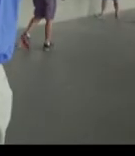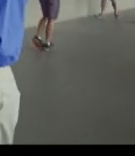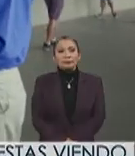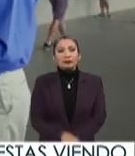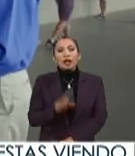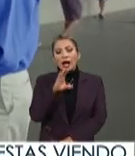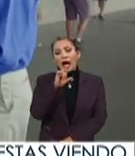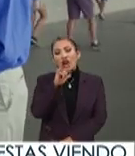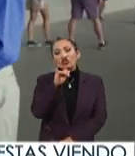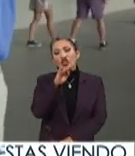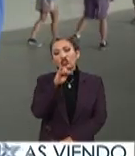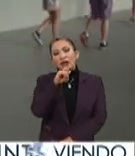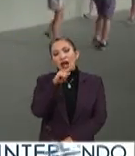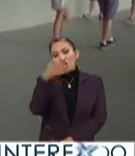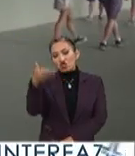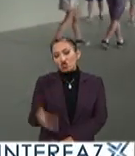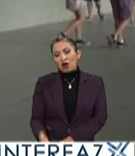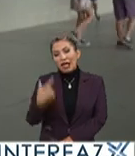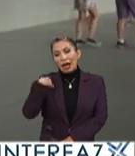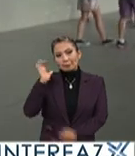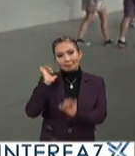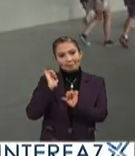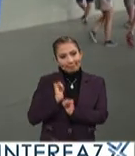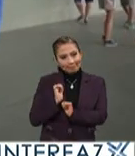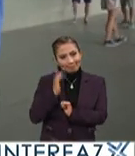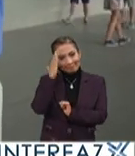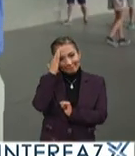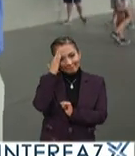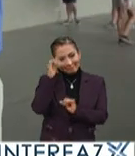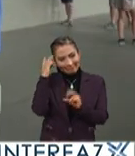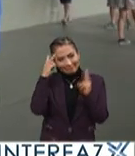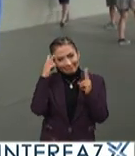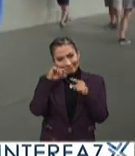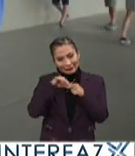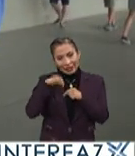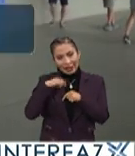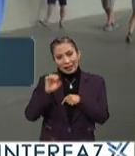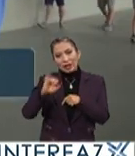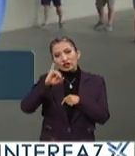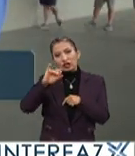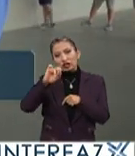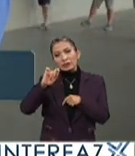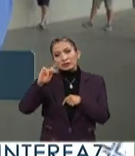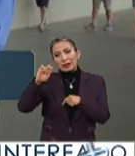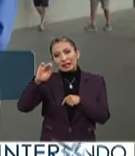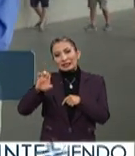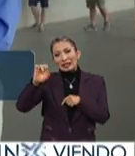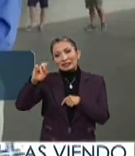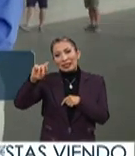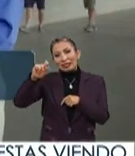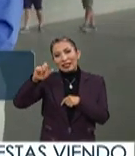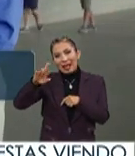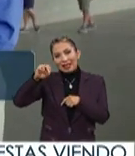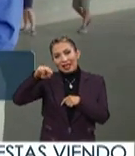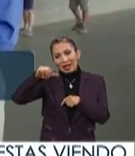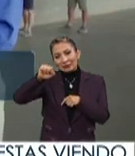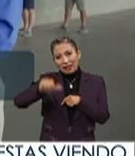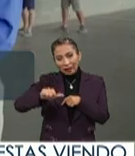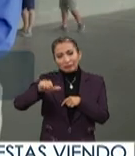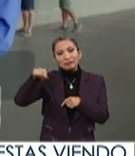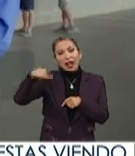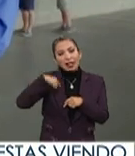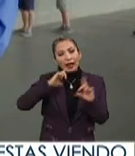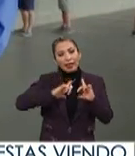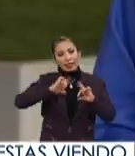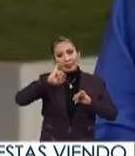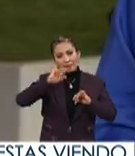Estamos con Carlos Fontanot, él es nuestro anfitrión de esta visita al Johnson Space Center en Houston, el Johnson Space Center de la NASA. Él es